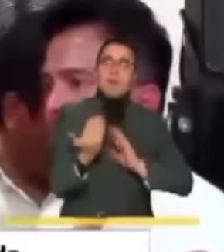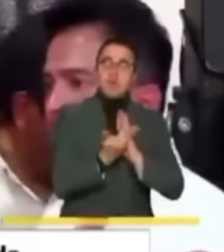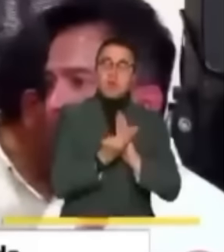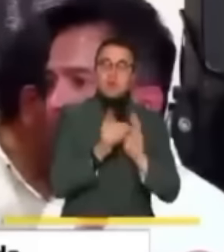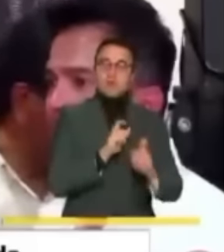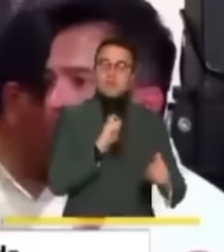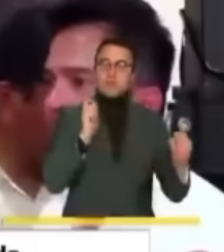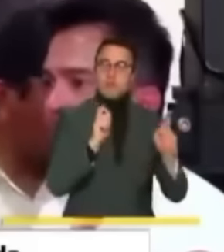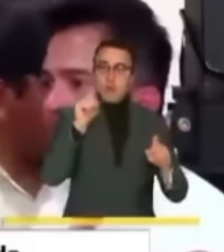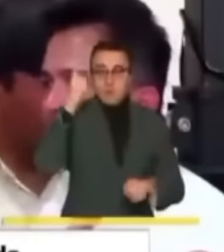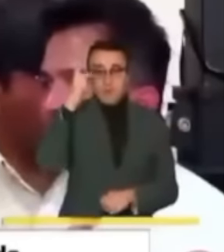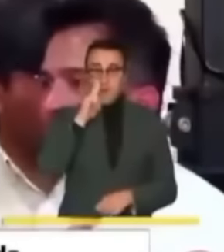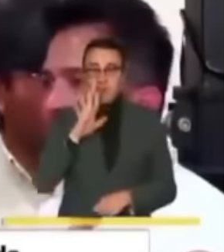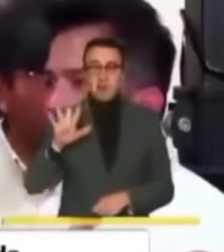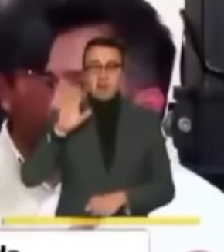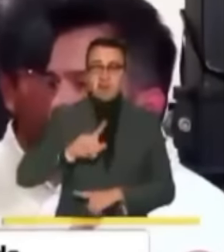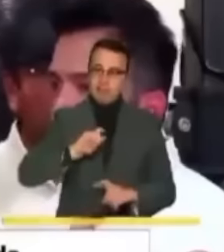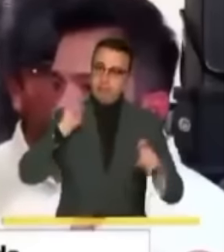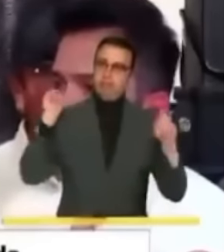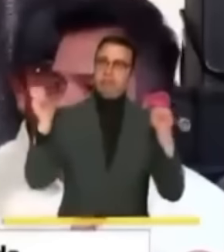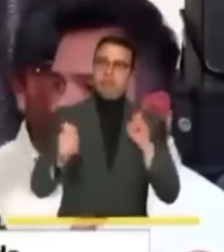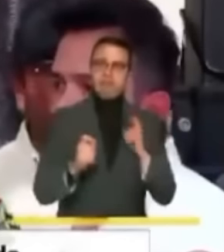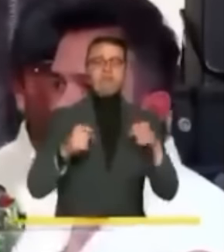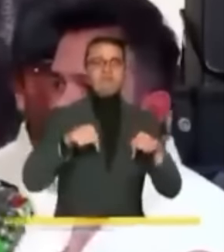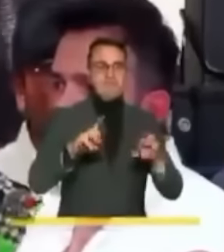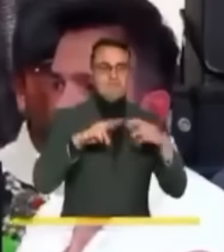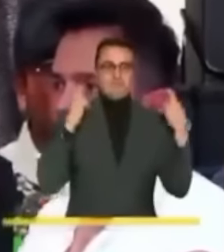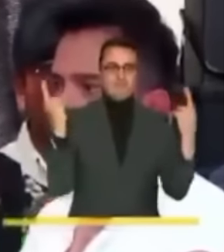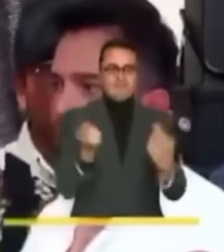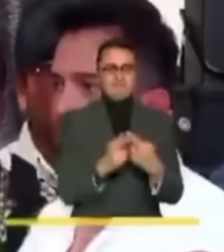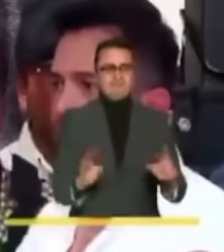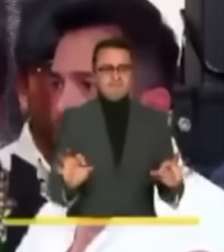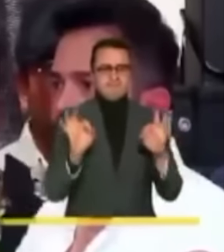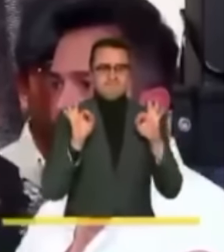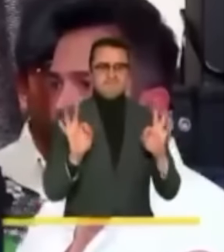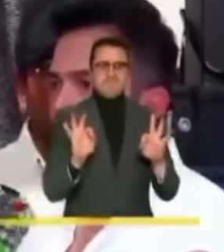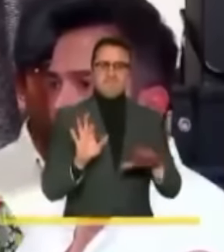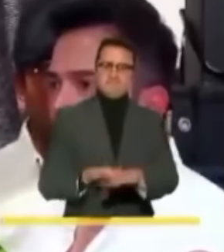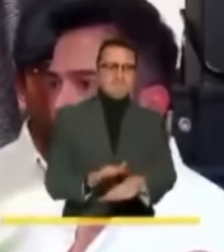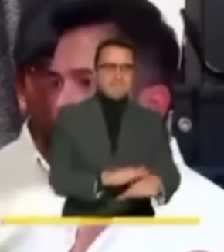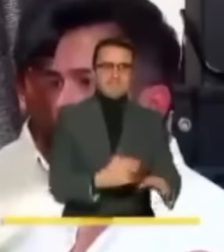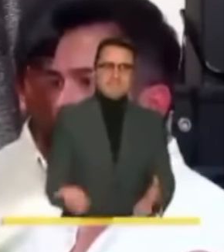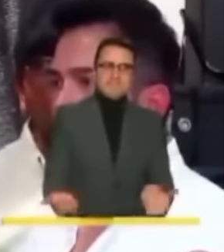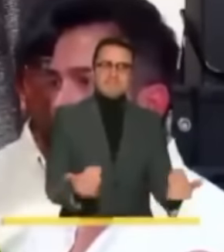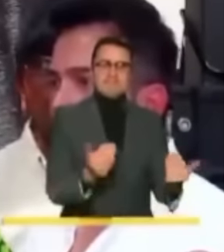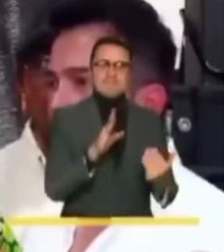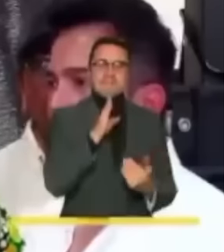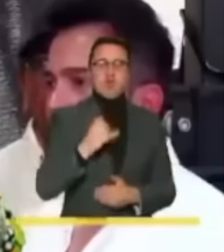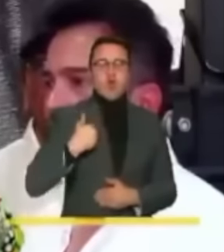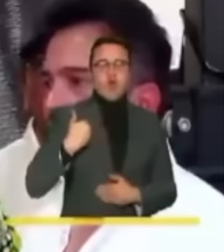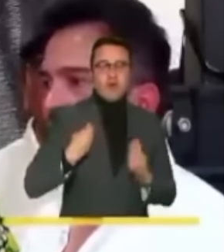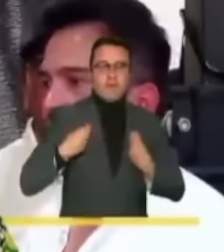del Gobierno Nacional. La mejor reunión que ha tenido este gobierno la convocaron un grupo de jóvenes de este